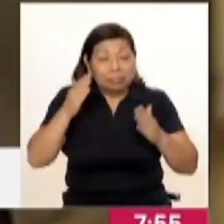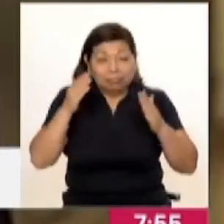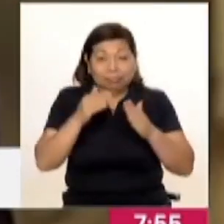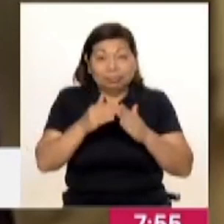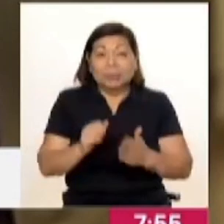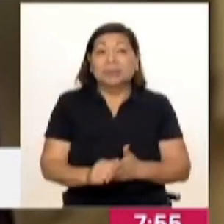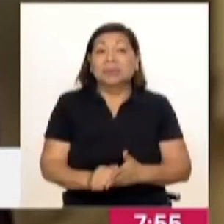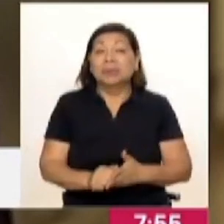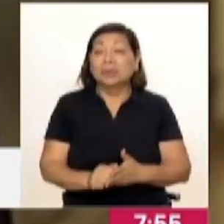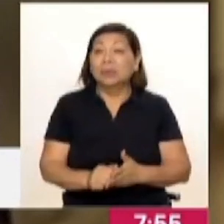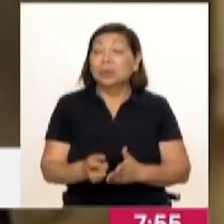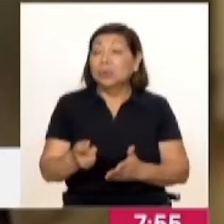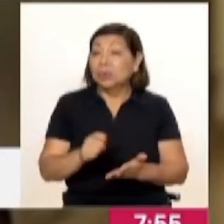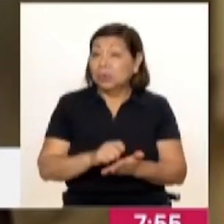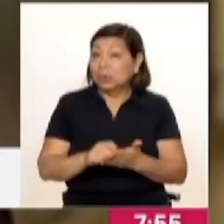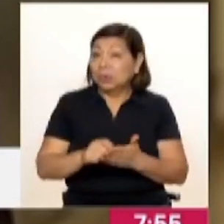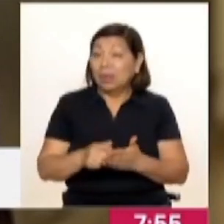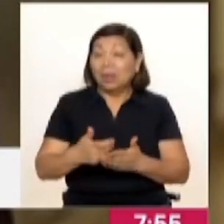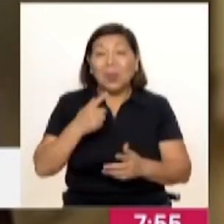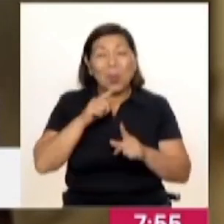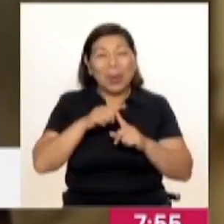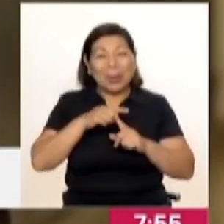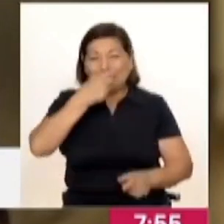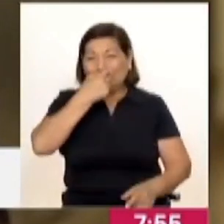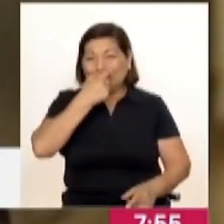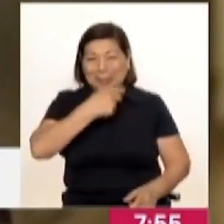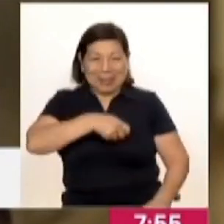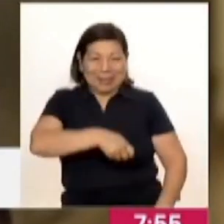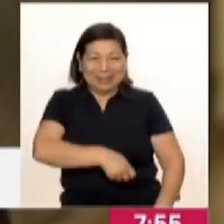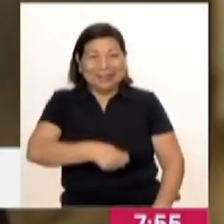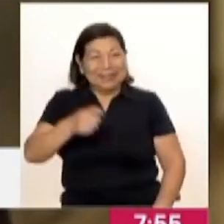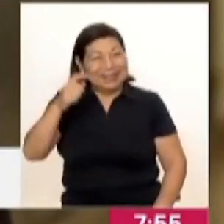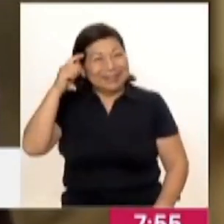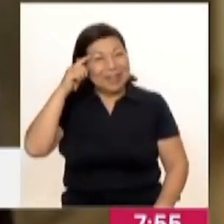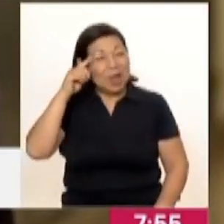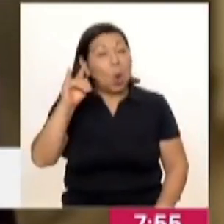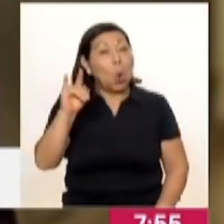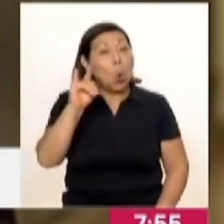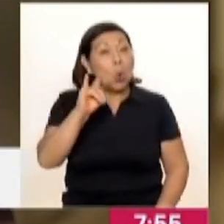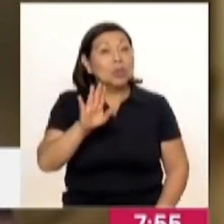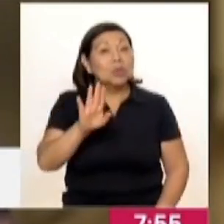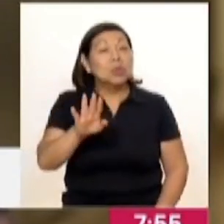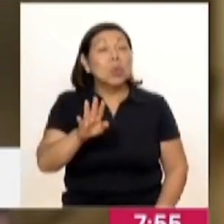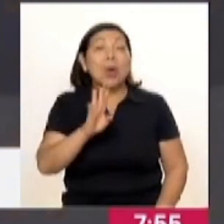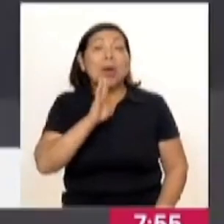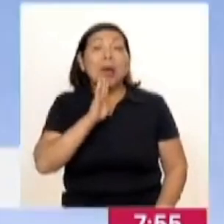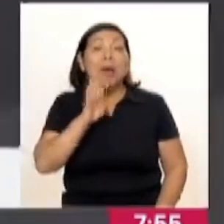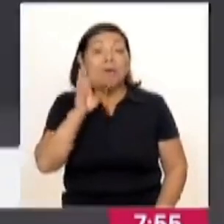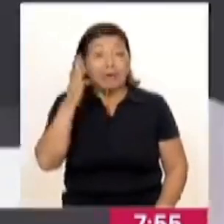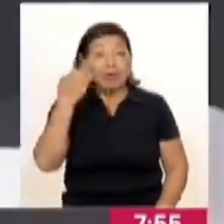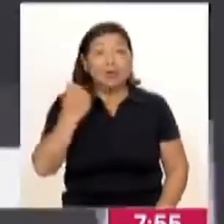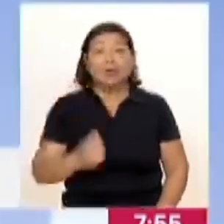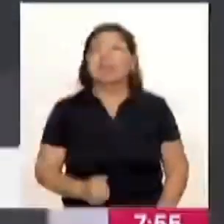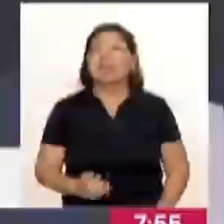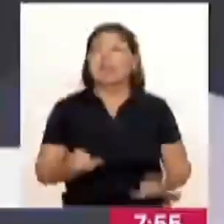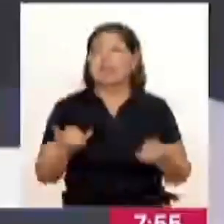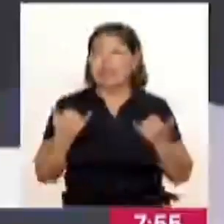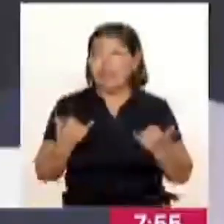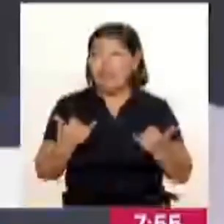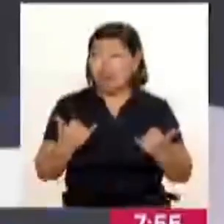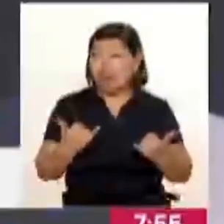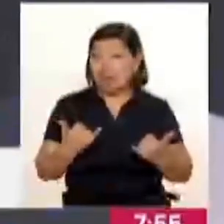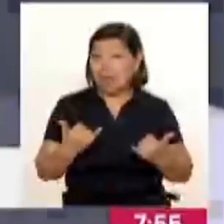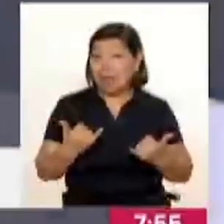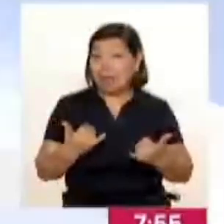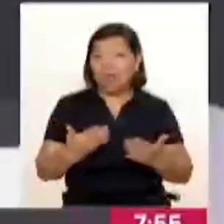inmortalizado en la saga de Los tres mosqueteros para velar por el correcto uso de la lengua franca en la actualidad La Academia